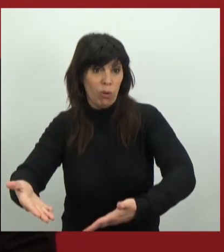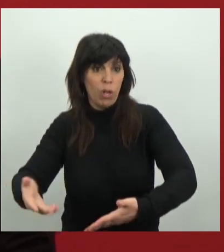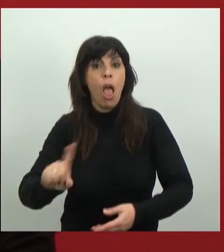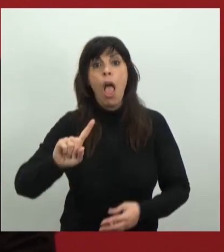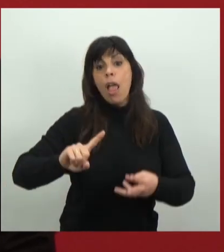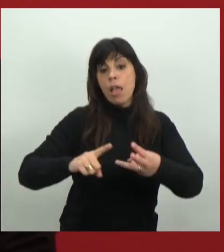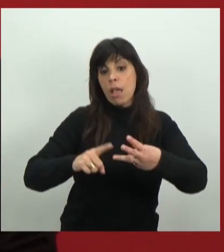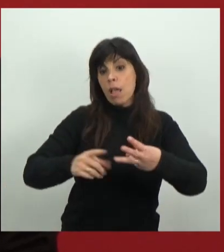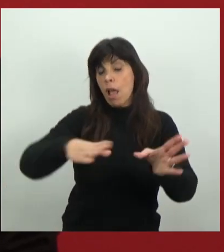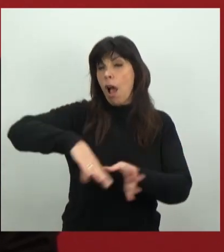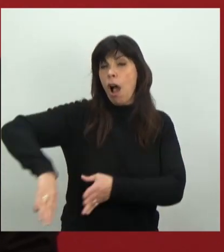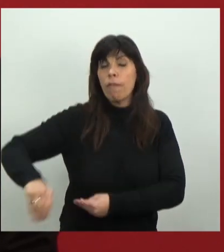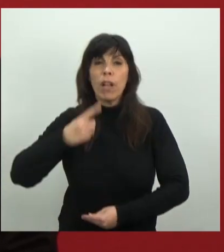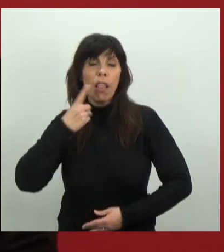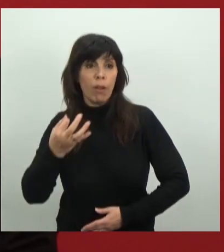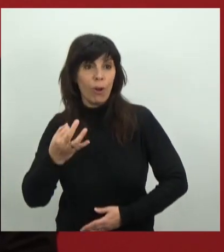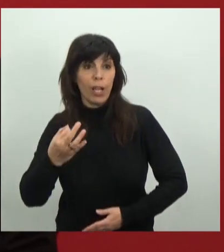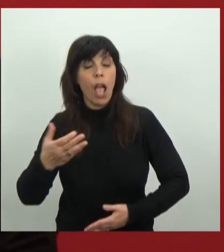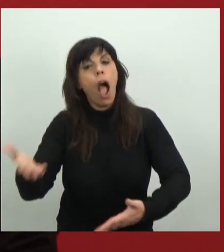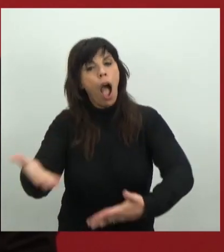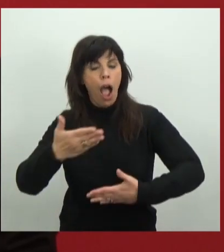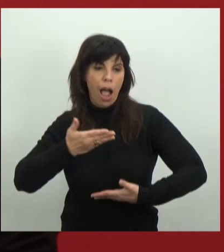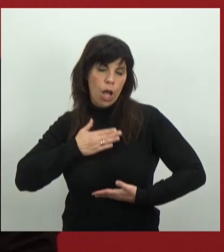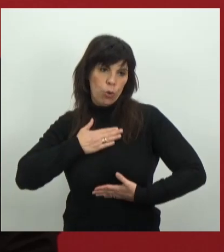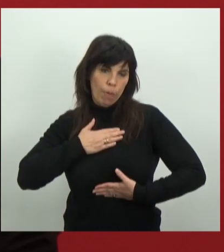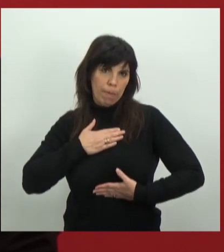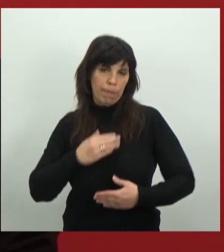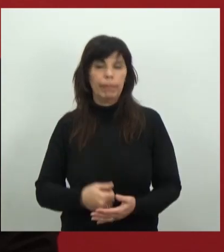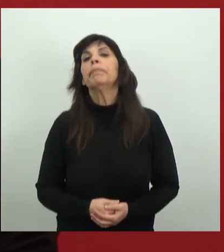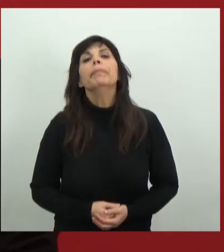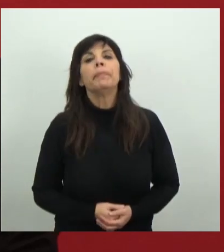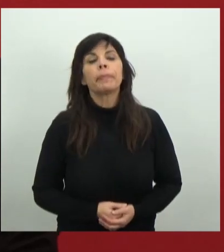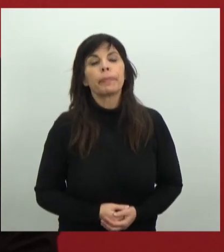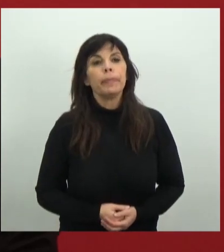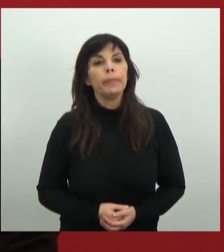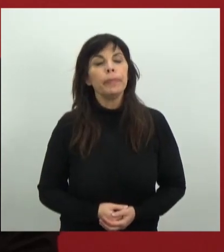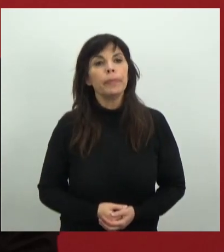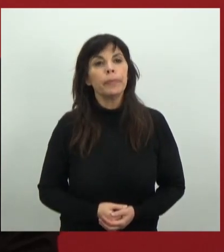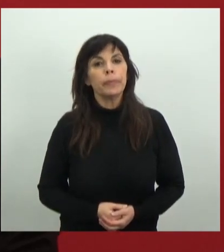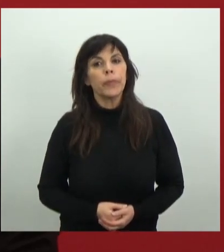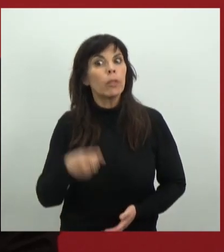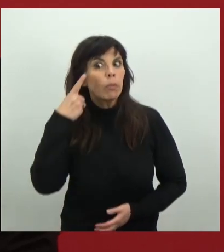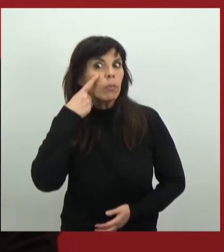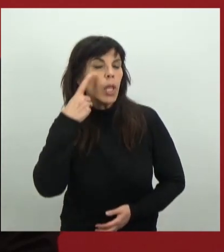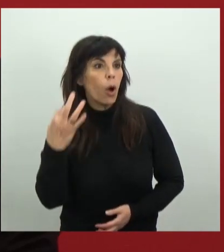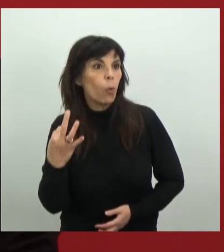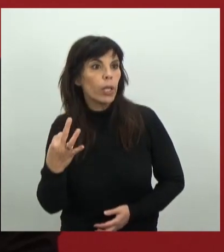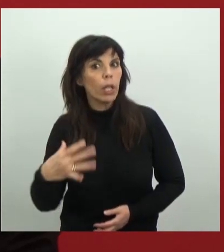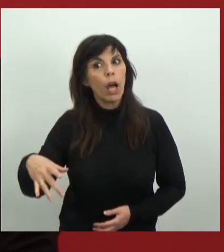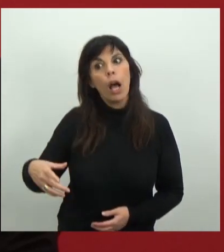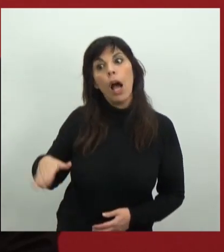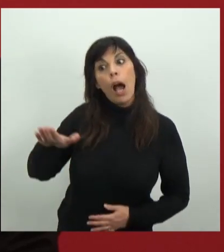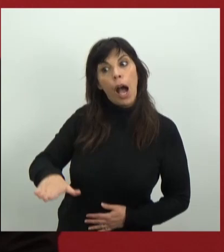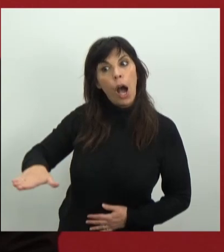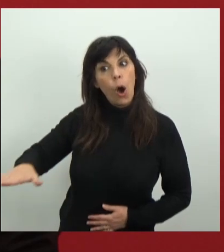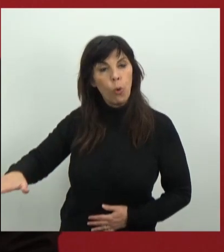¿Sabe lo que me he dado cuenta muchas veces? Que la clave para librar a un niño está